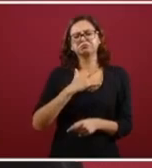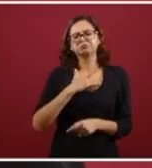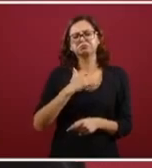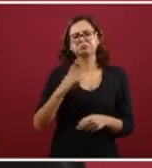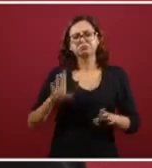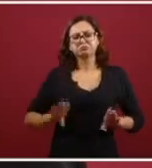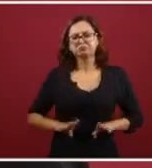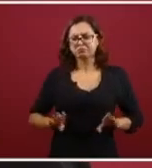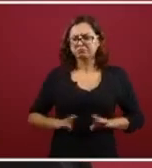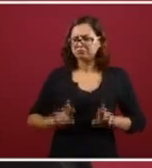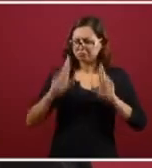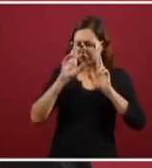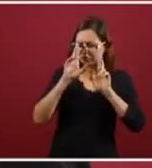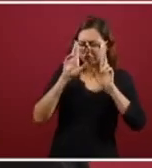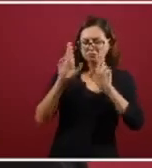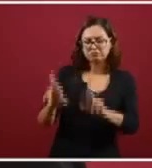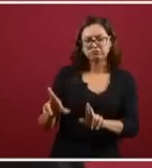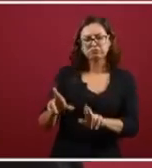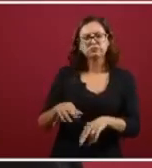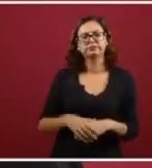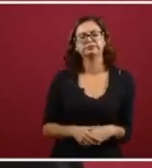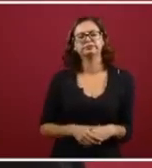una actitud de respeto